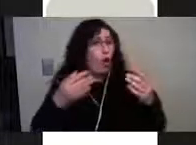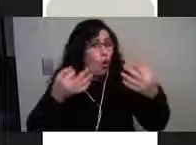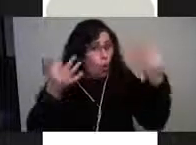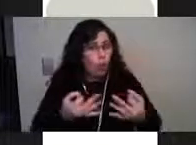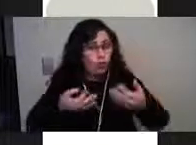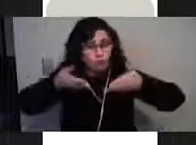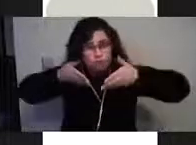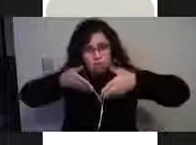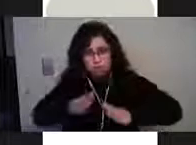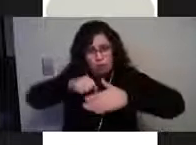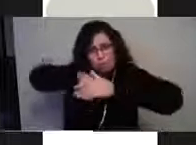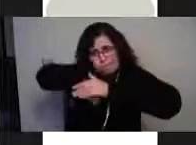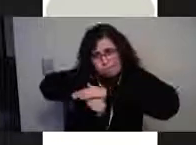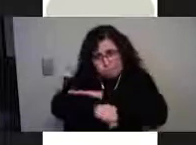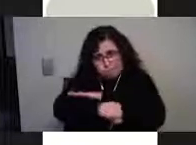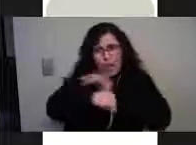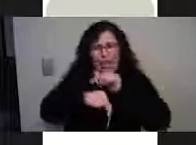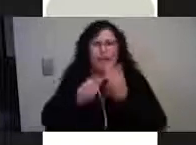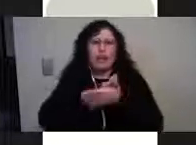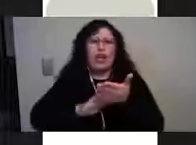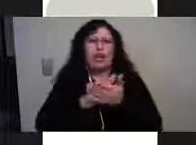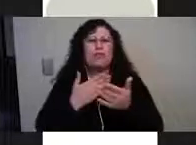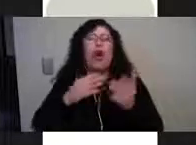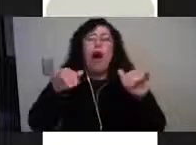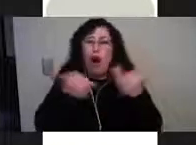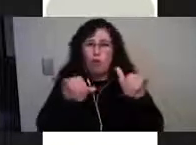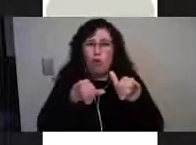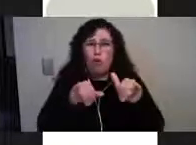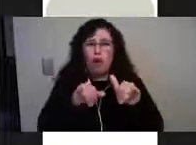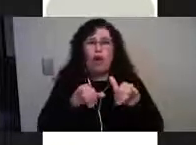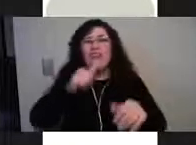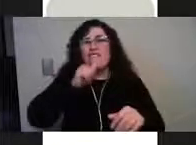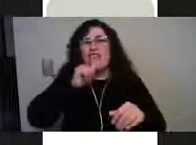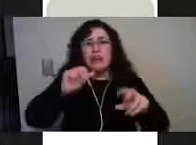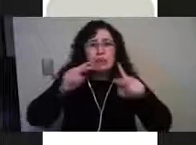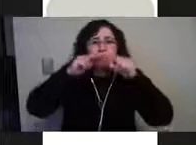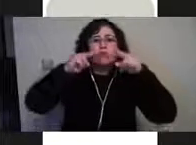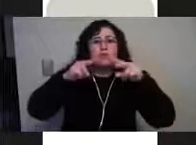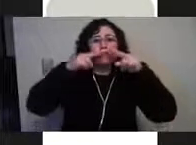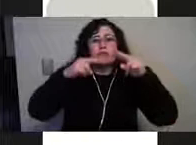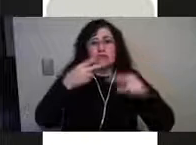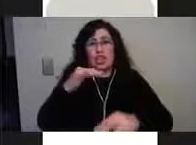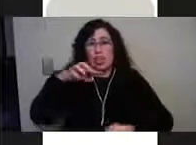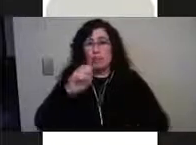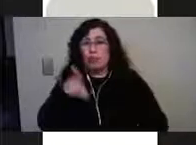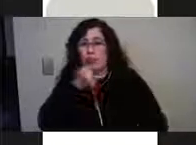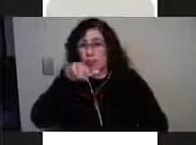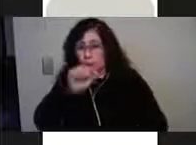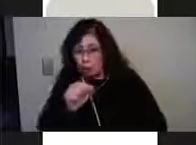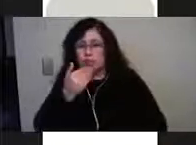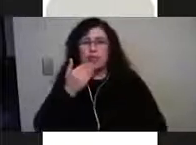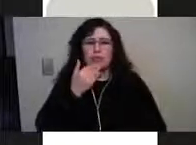pueden ser, por ejemplo, una asfixia perinatal, ¿ya? Una hipoxemia o una hipercambia progresiva